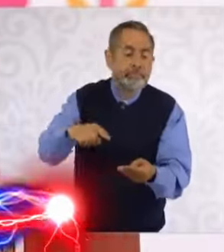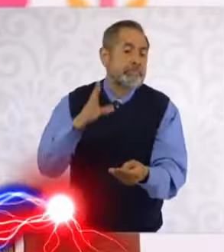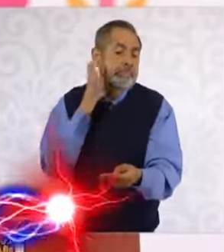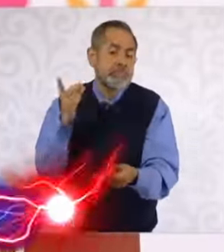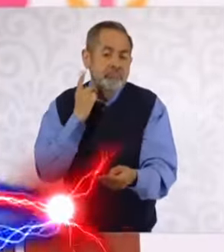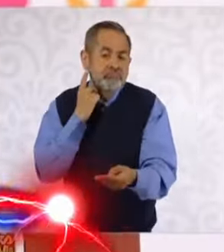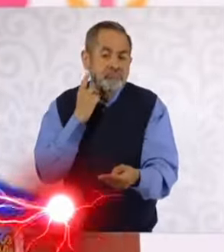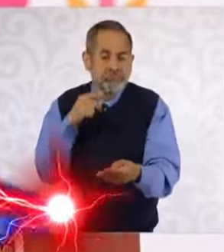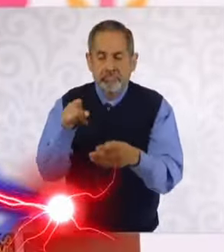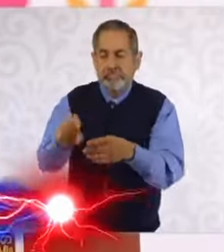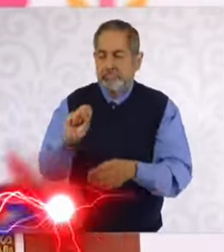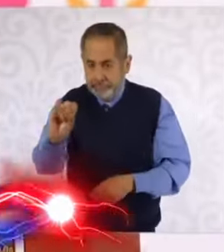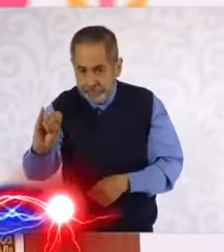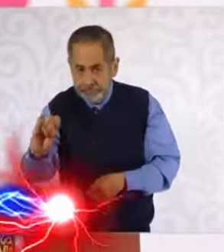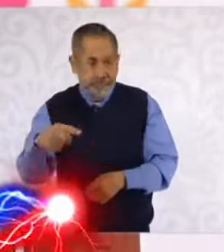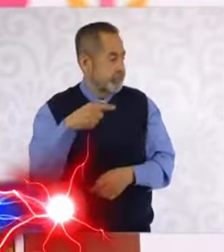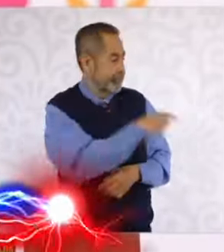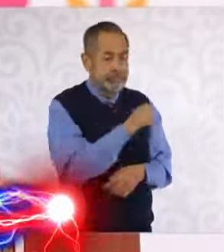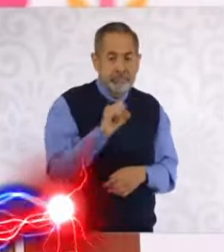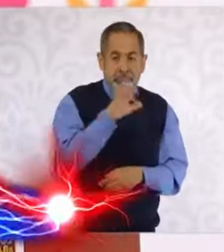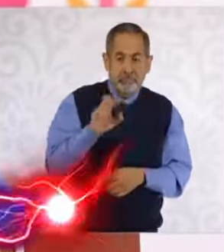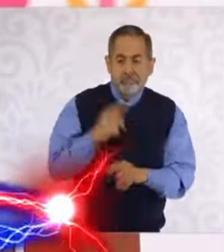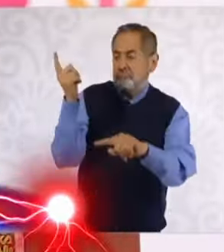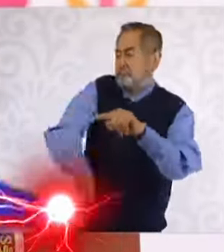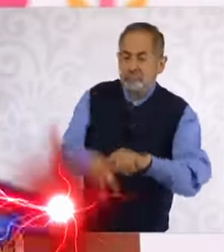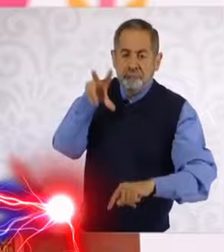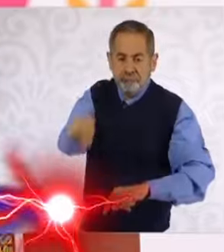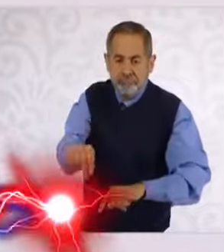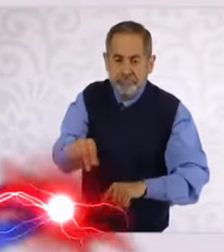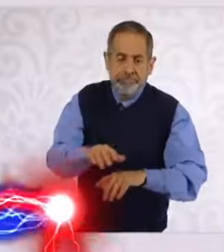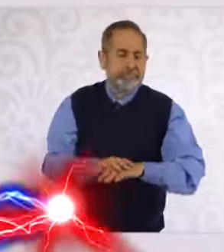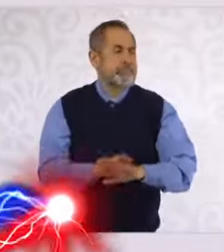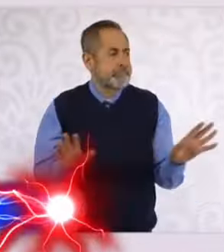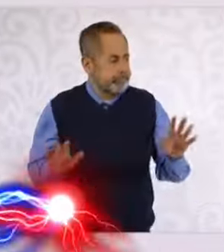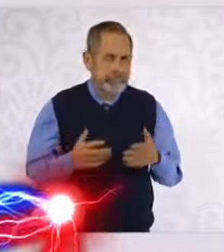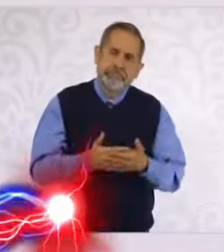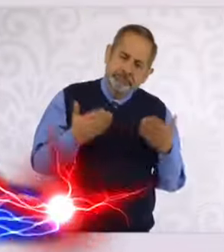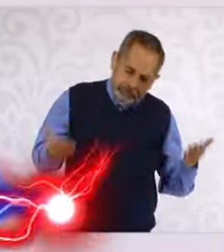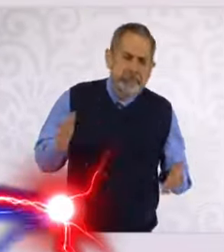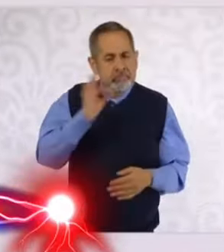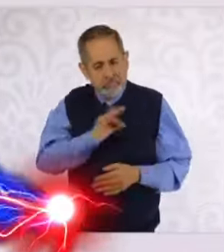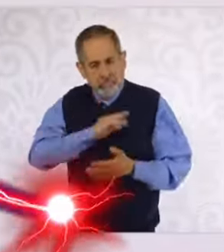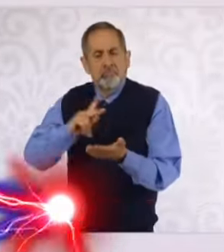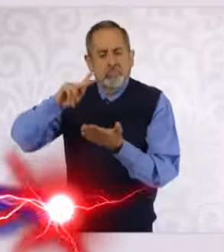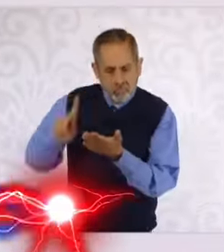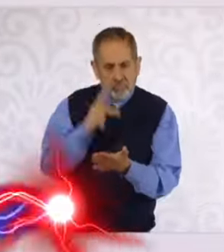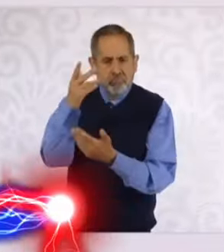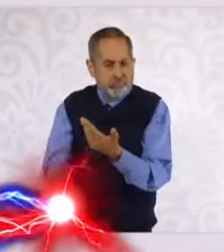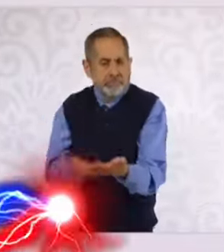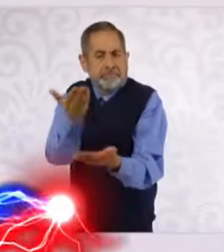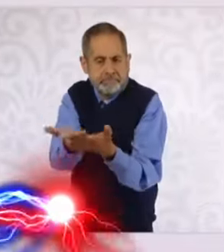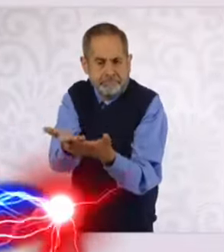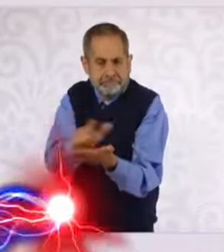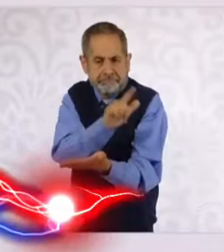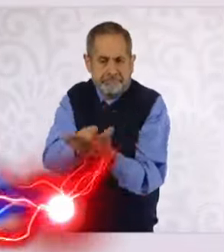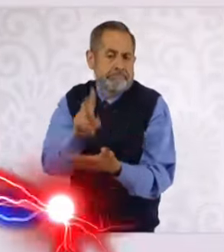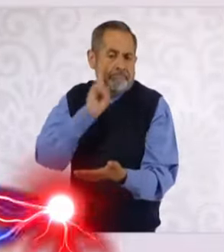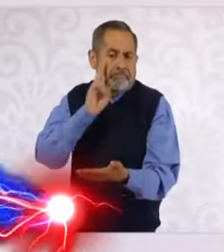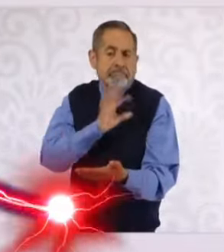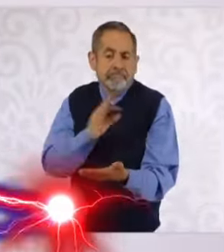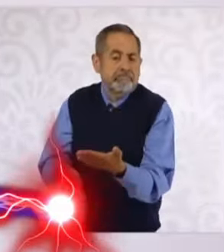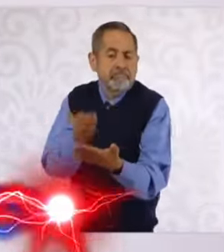fue echado para atrás por la Corte. Hoy que hay la reforma constitucional, es factible nuevamente presentar las leyes secundarias que se